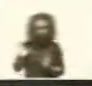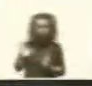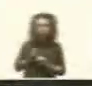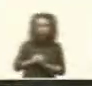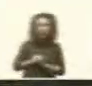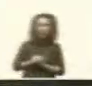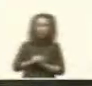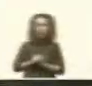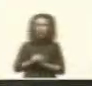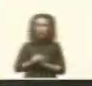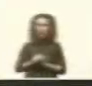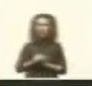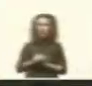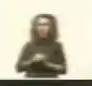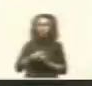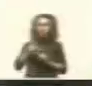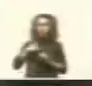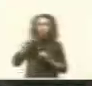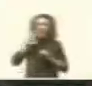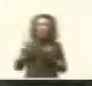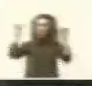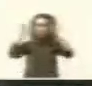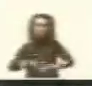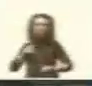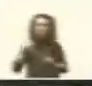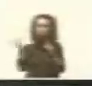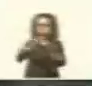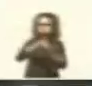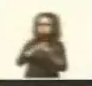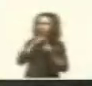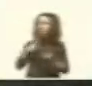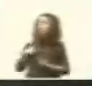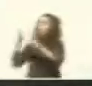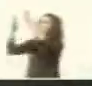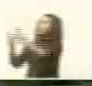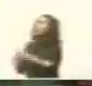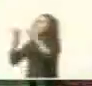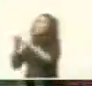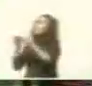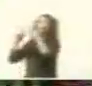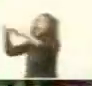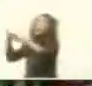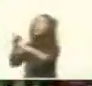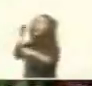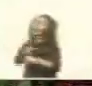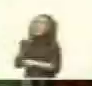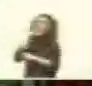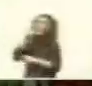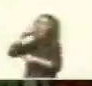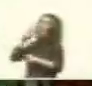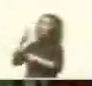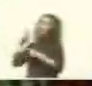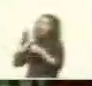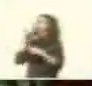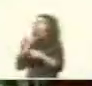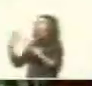Dicho que la ruina me he buscado, Ado, porque a Vitola siempre le he cantado. Ado, que con nosotros está